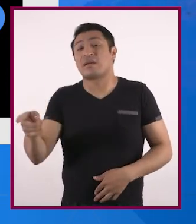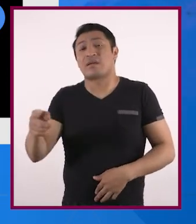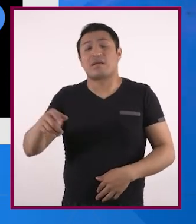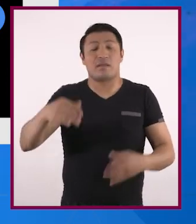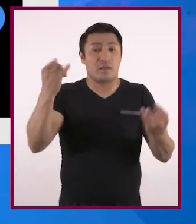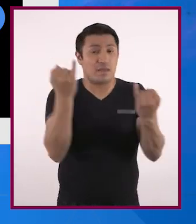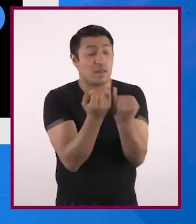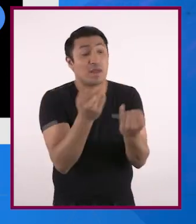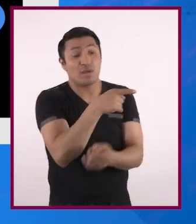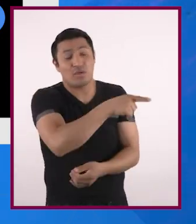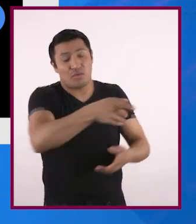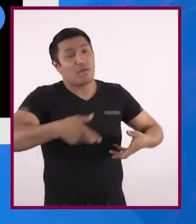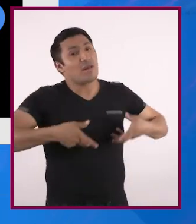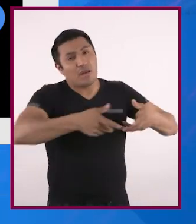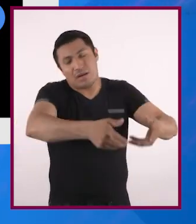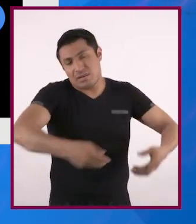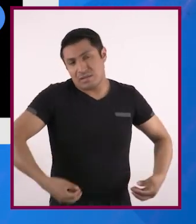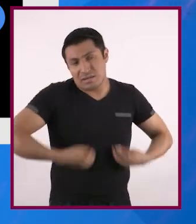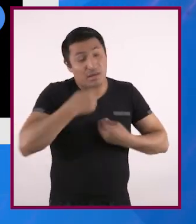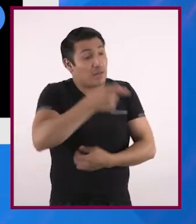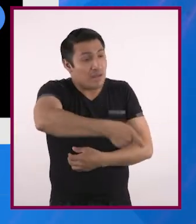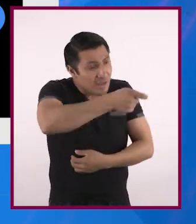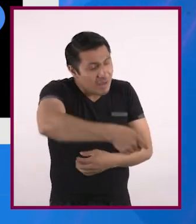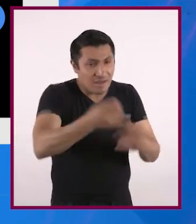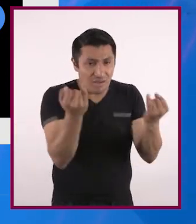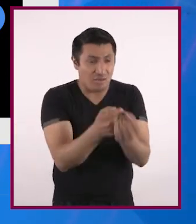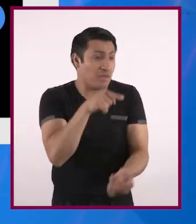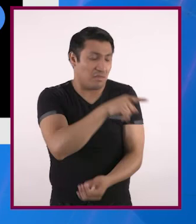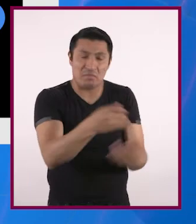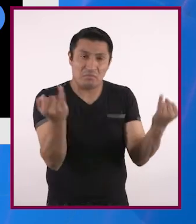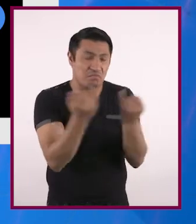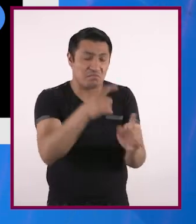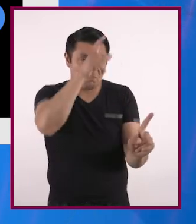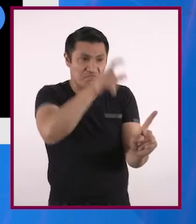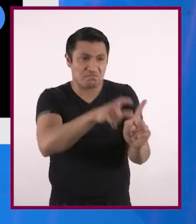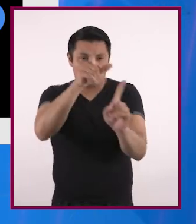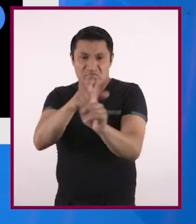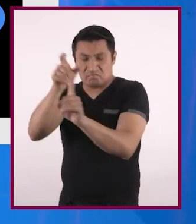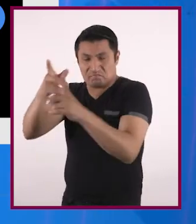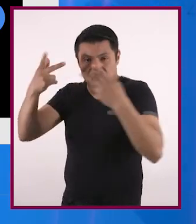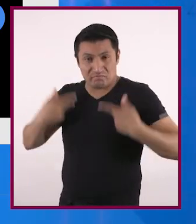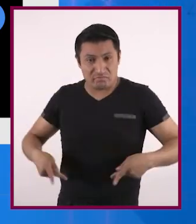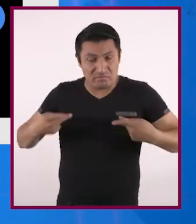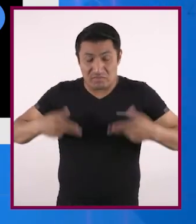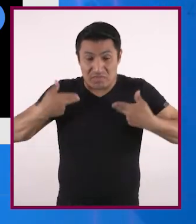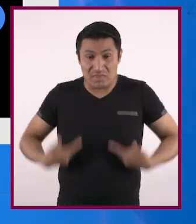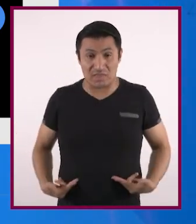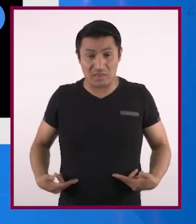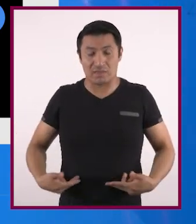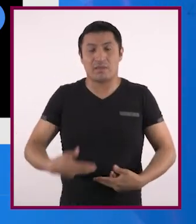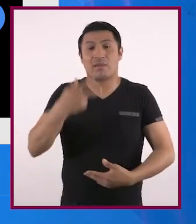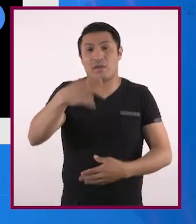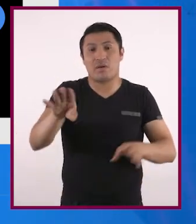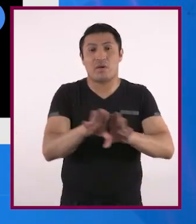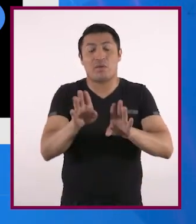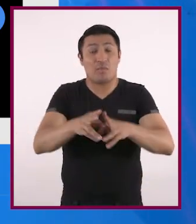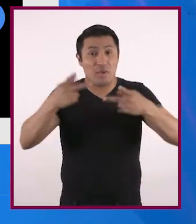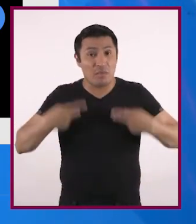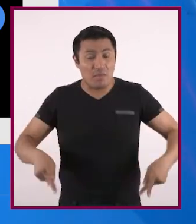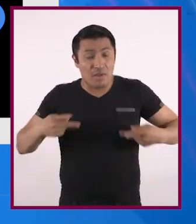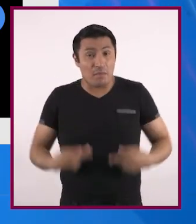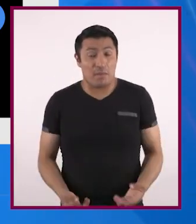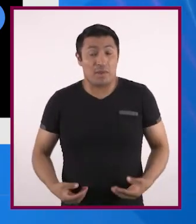no ignores a la persona que está en situación de calle, porque también es una persona. De ahí viene este énfasis que hacemos en el término de persona